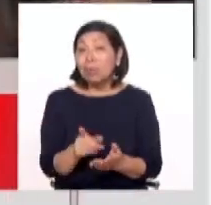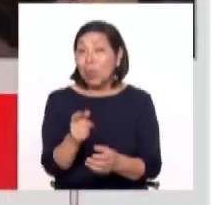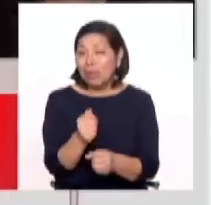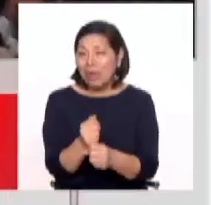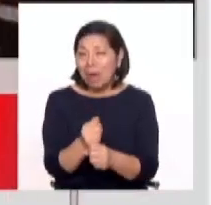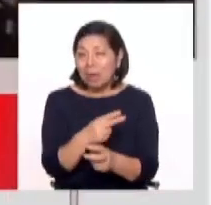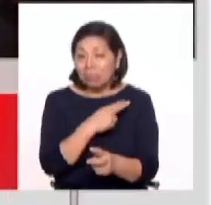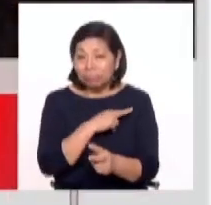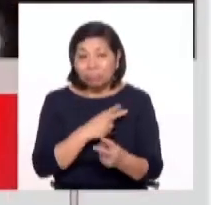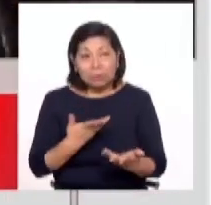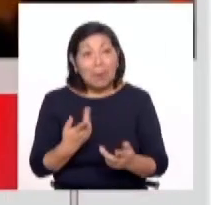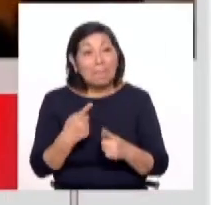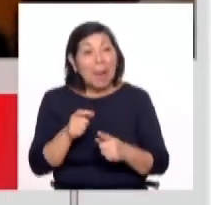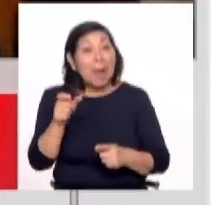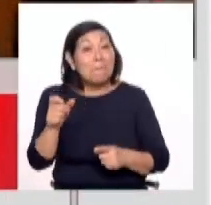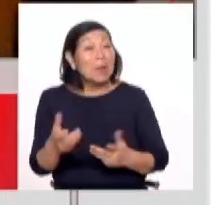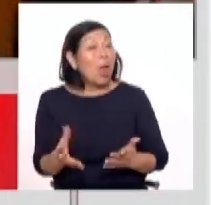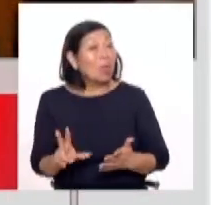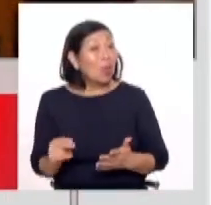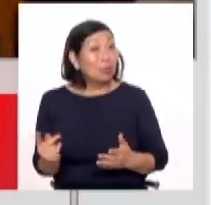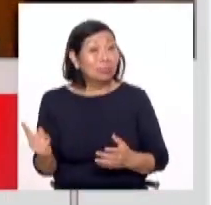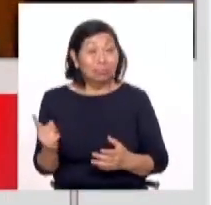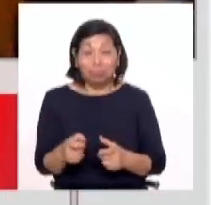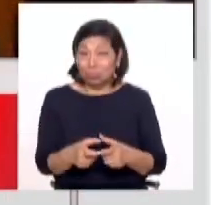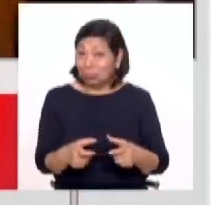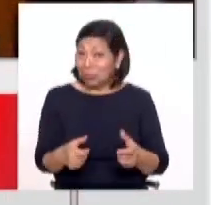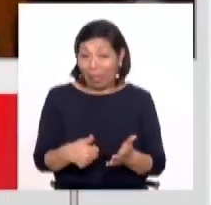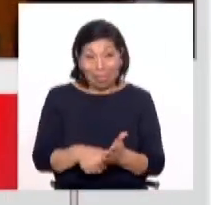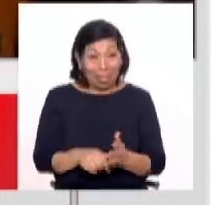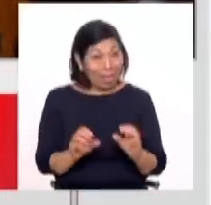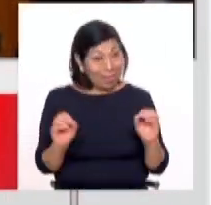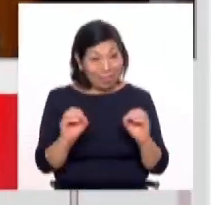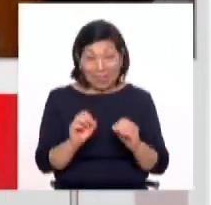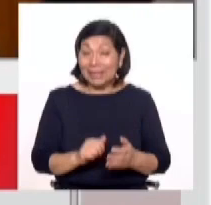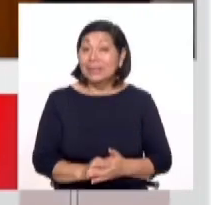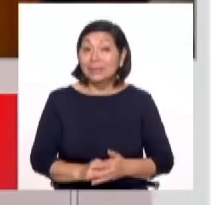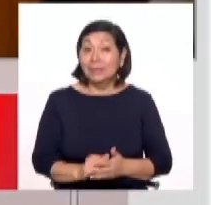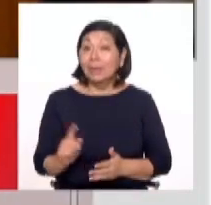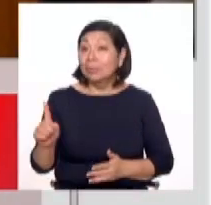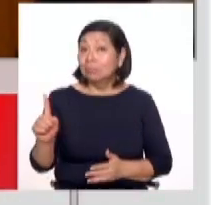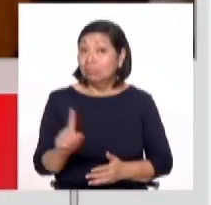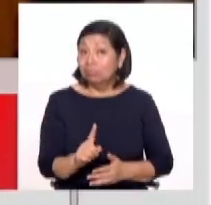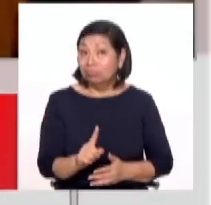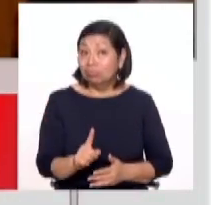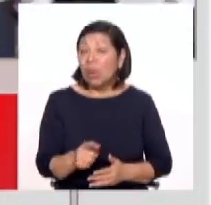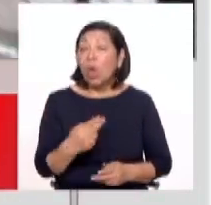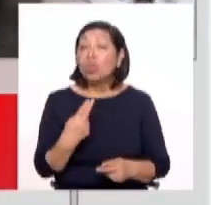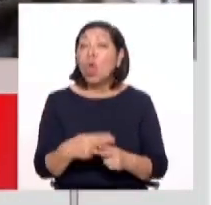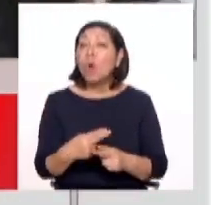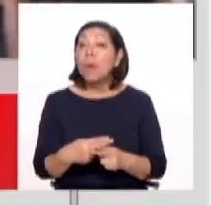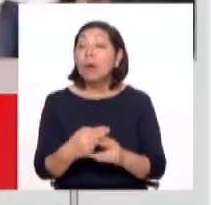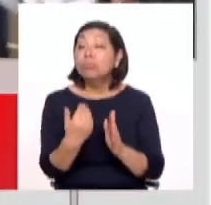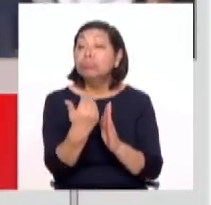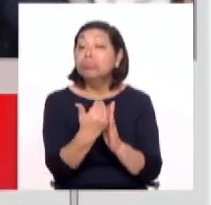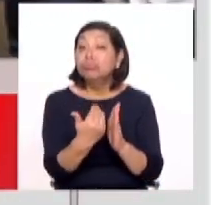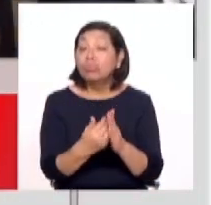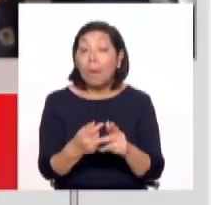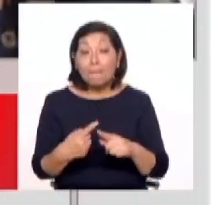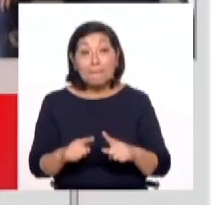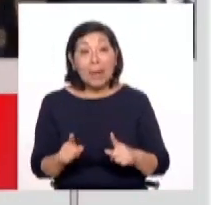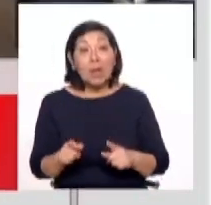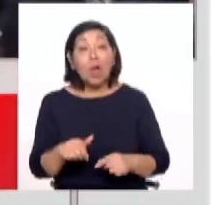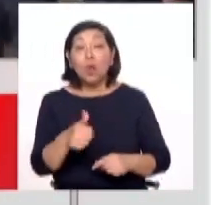función, para aquellas personas que no lleven consigo su DNI, ellos se encargarán de hacer la identificación. Migraciones, para